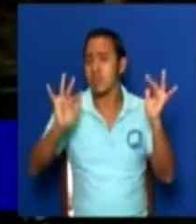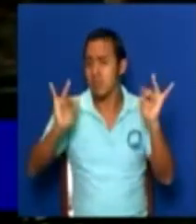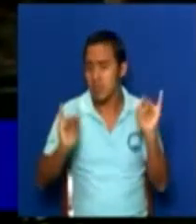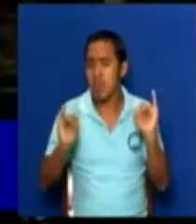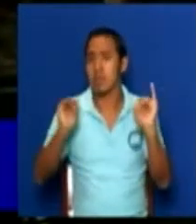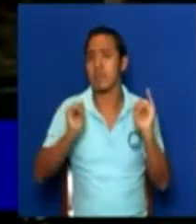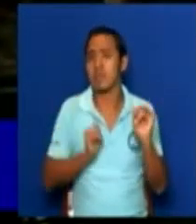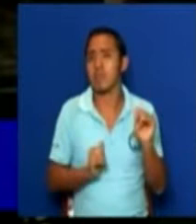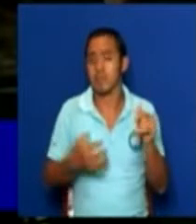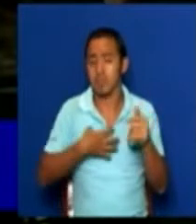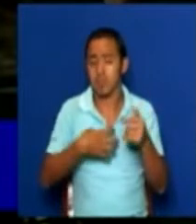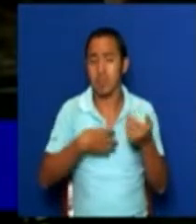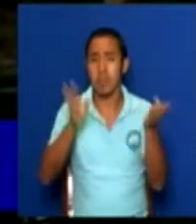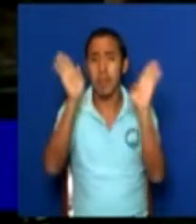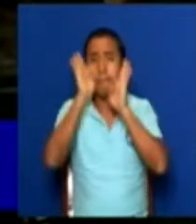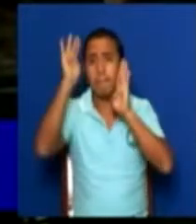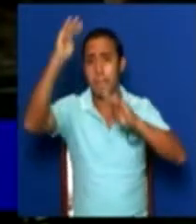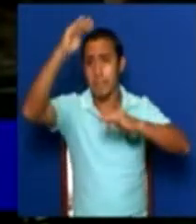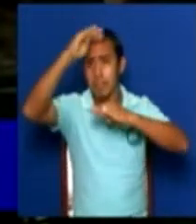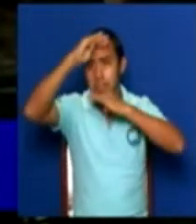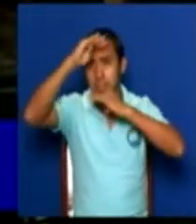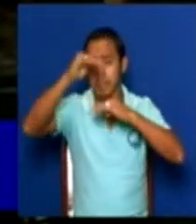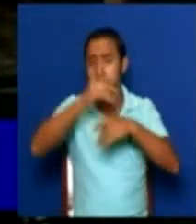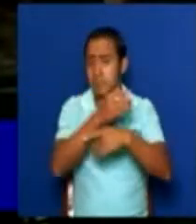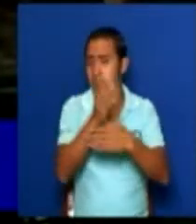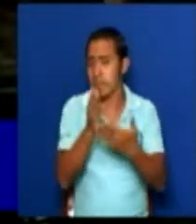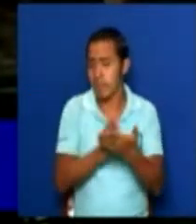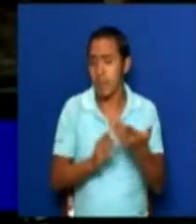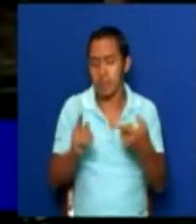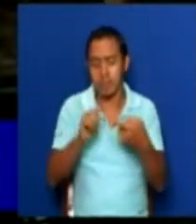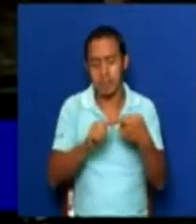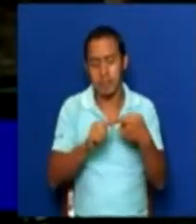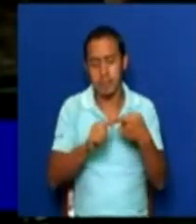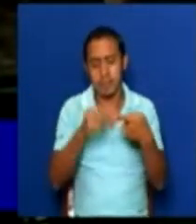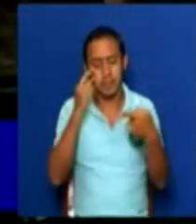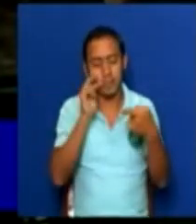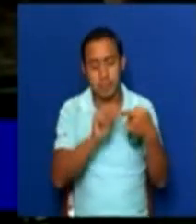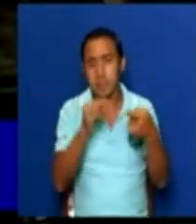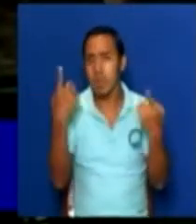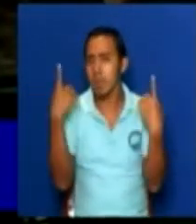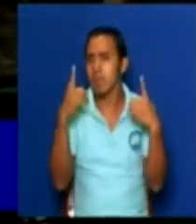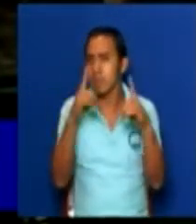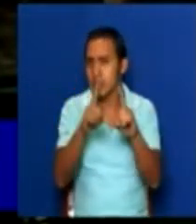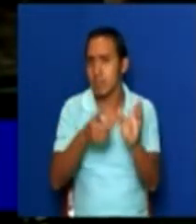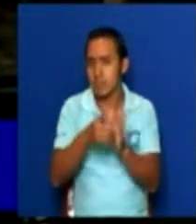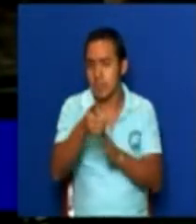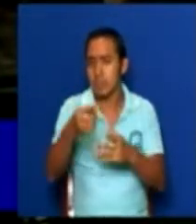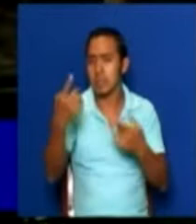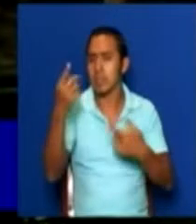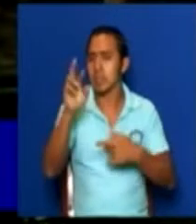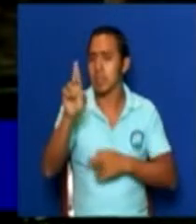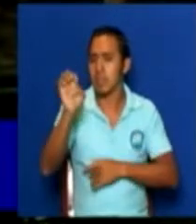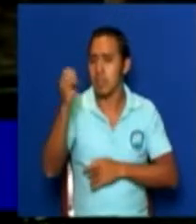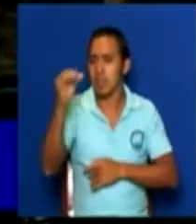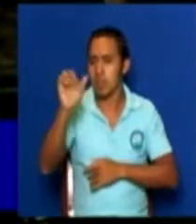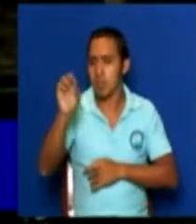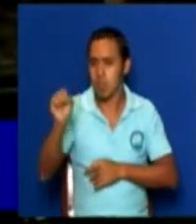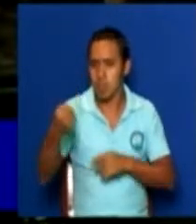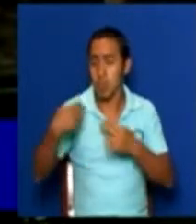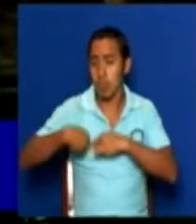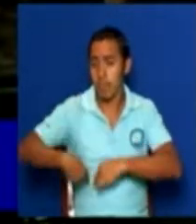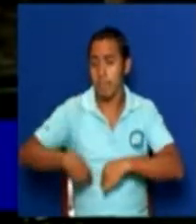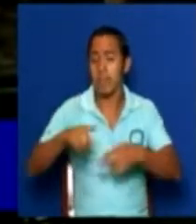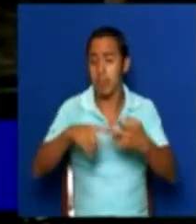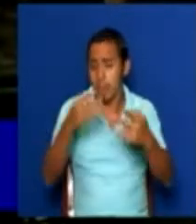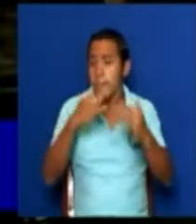como sector privado estamos trabajando, son: revisar las directrices de recursos humanos potenciando más apertura,